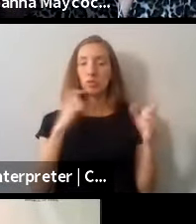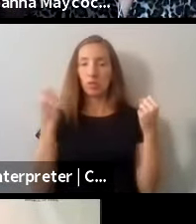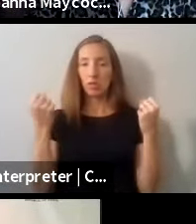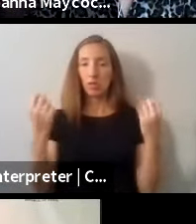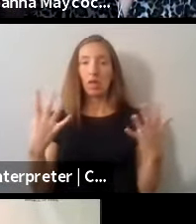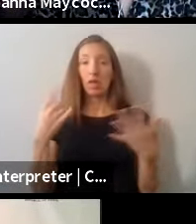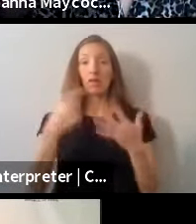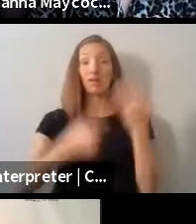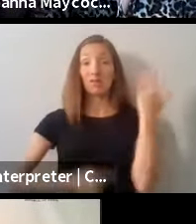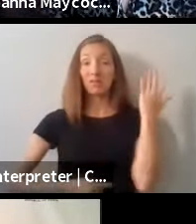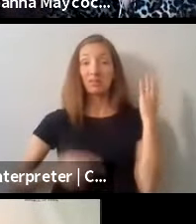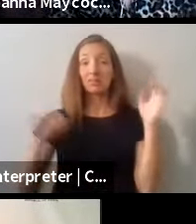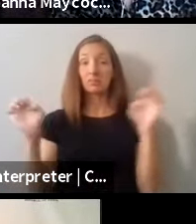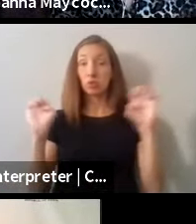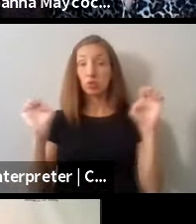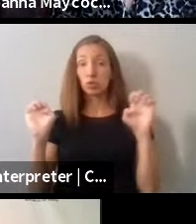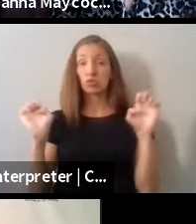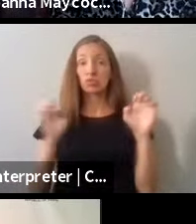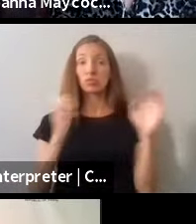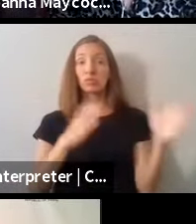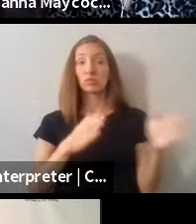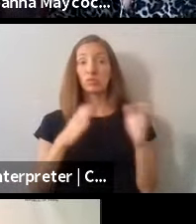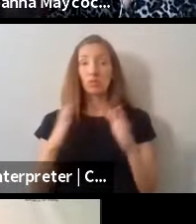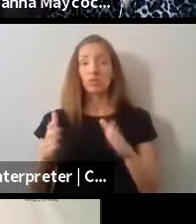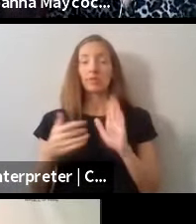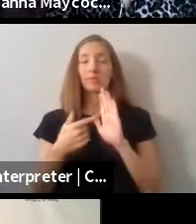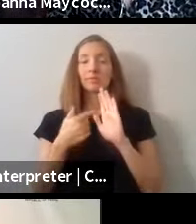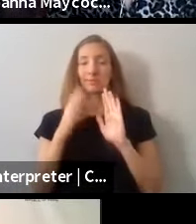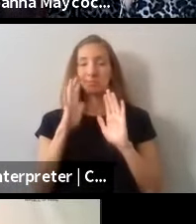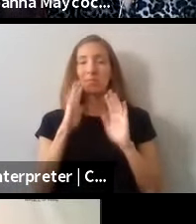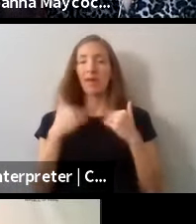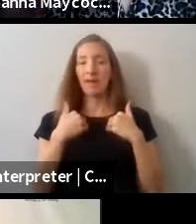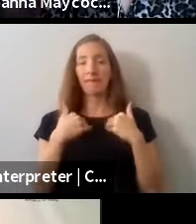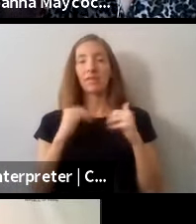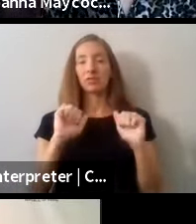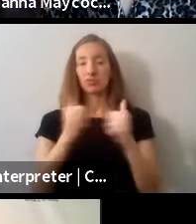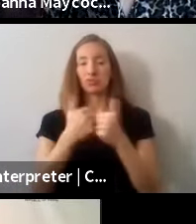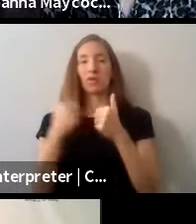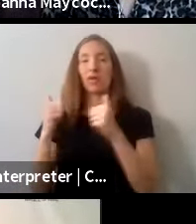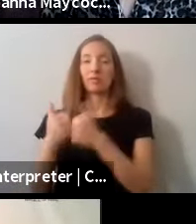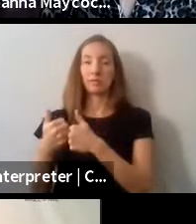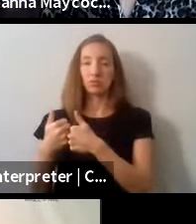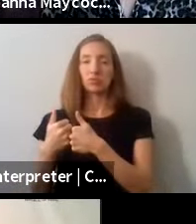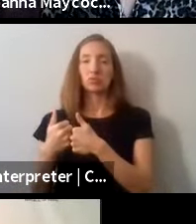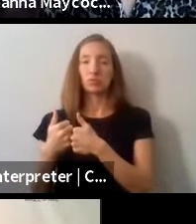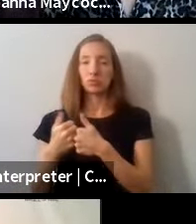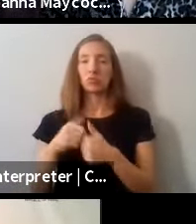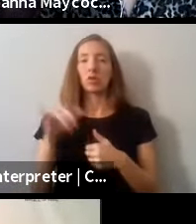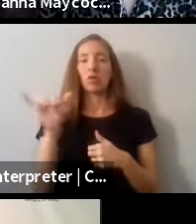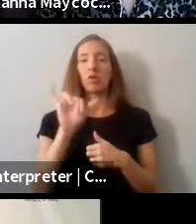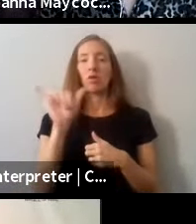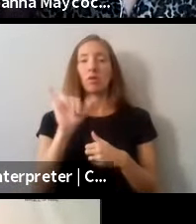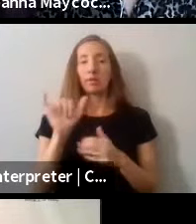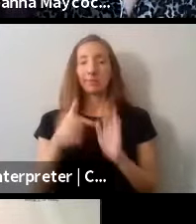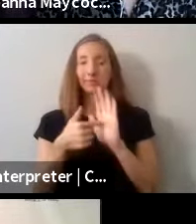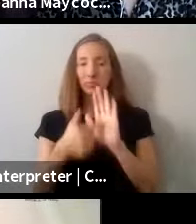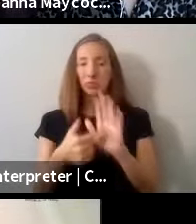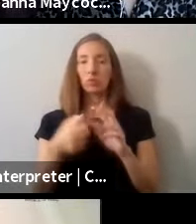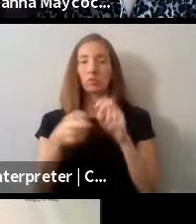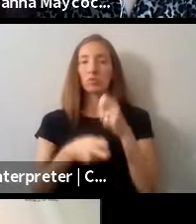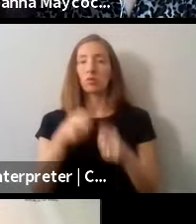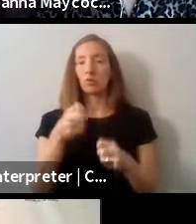también implicaron el contagio de COVID a muchos de los servidores que estábamos atendiendo en la primera